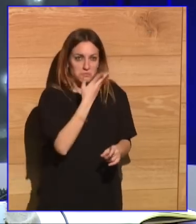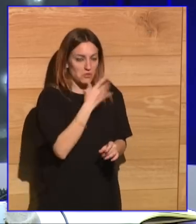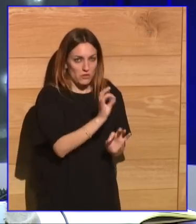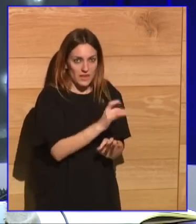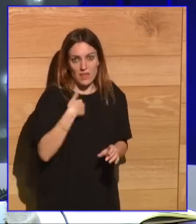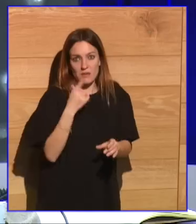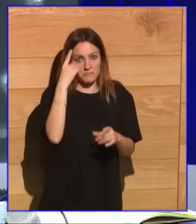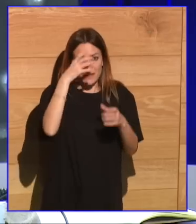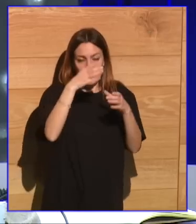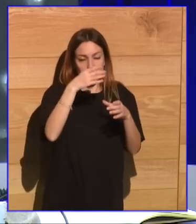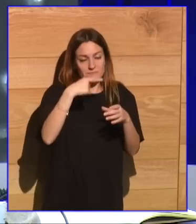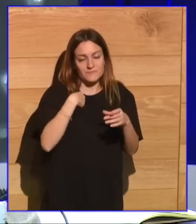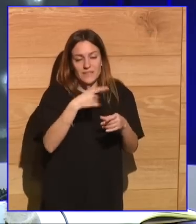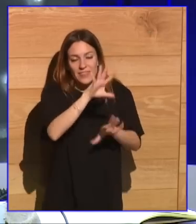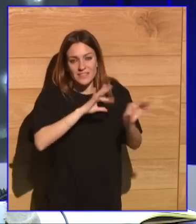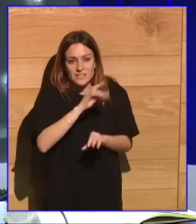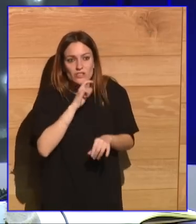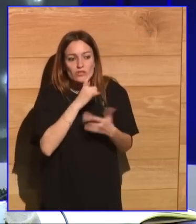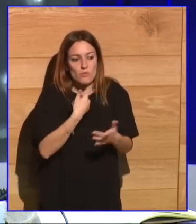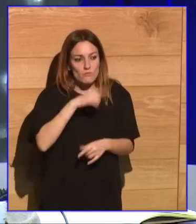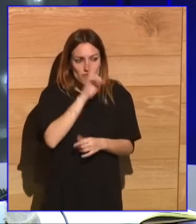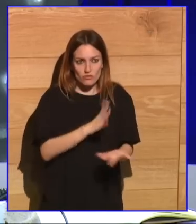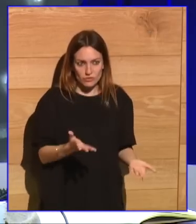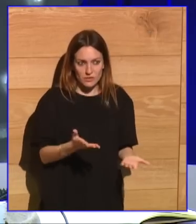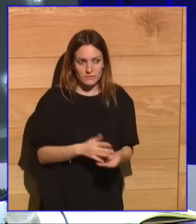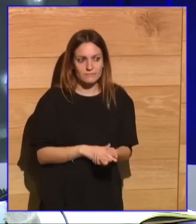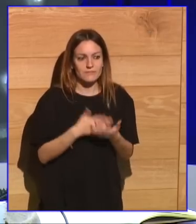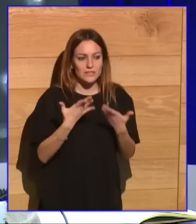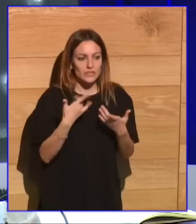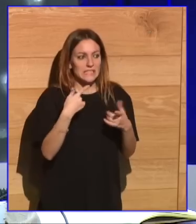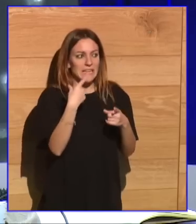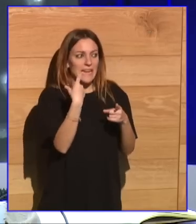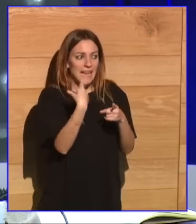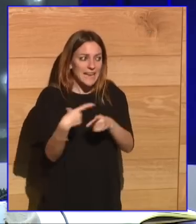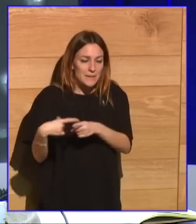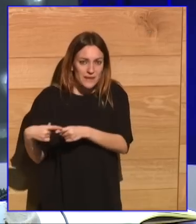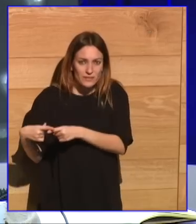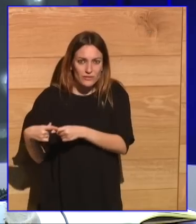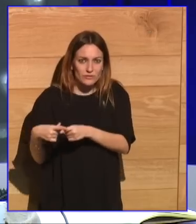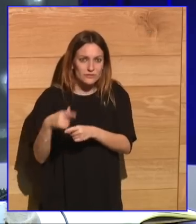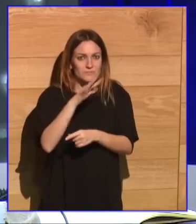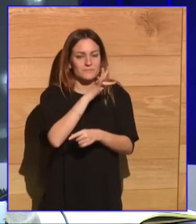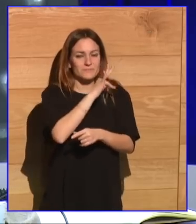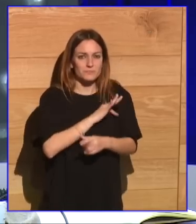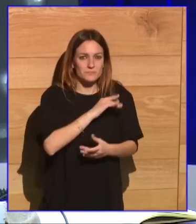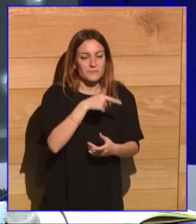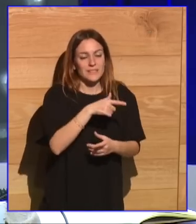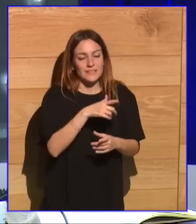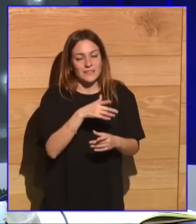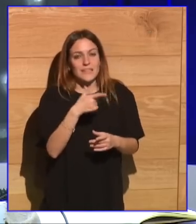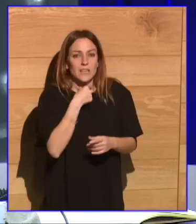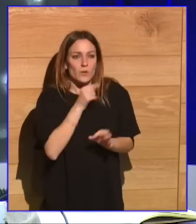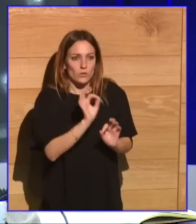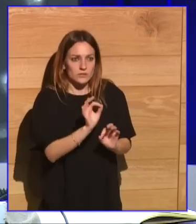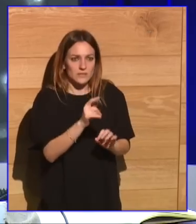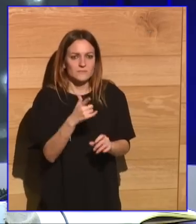Así que no sabemos cómo se han tomado las decisiones. Pero digamos que hay una serie de elementos que son los que le gustan a la Academia. Entonces, una historia